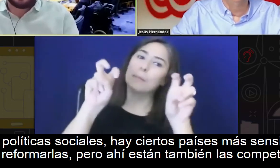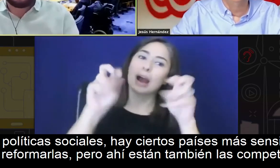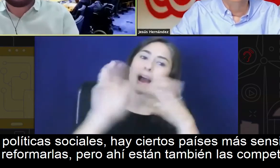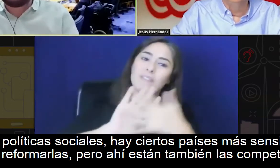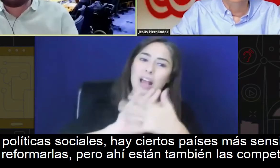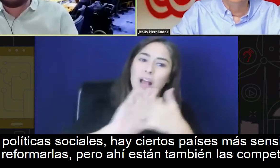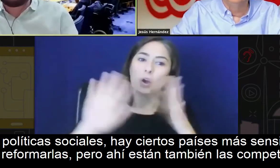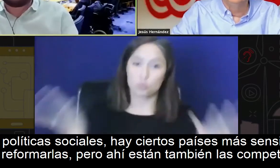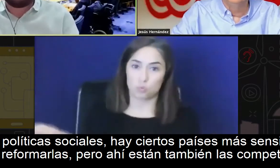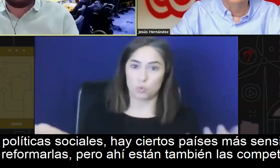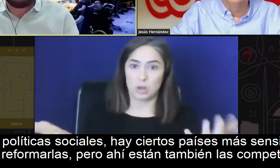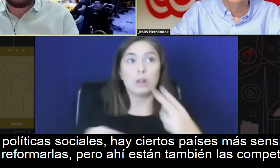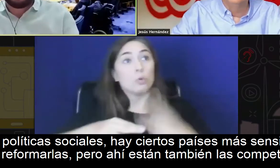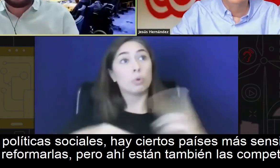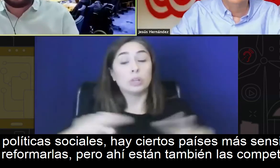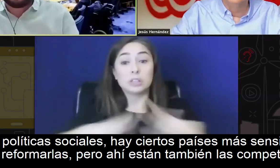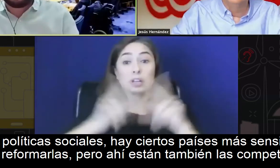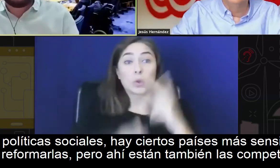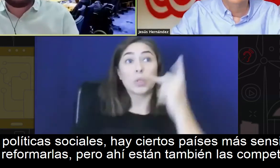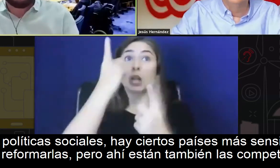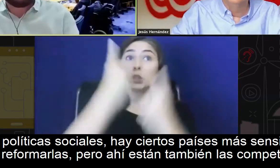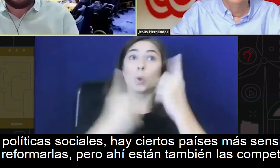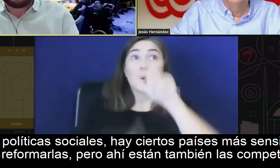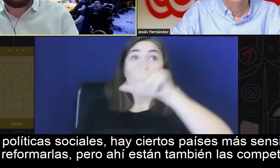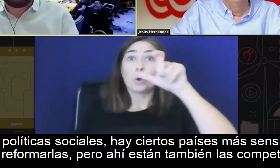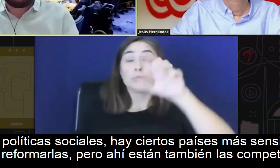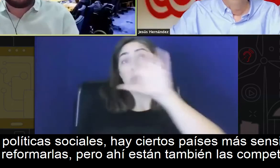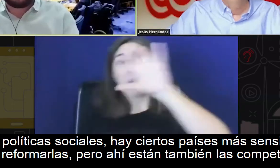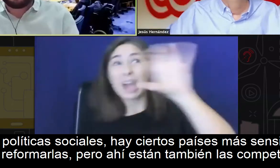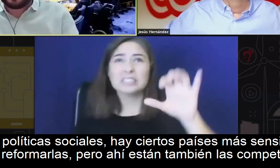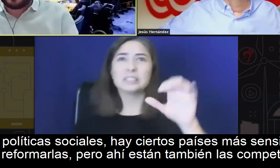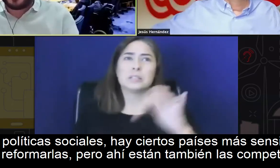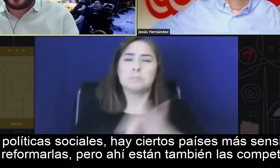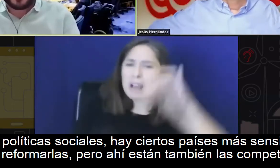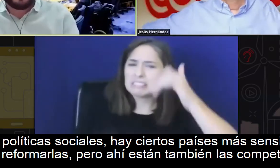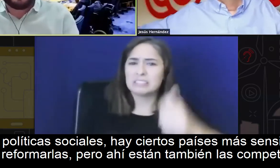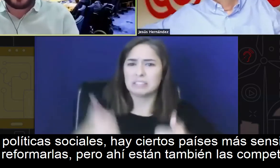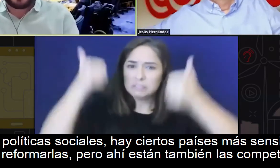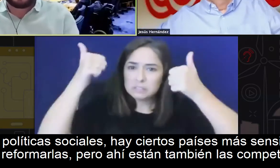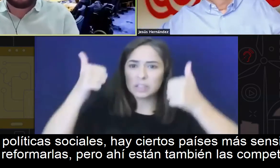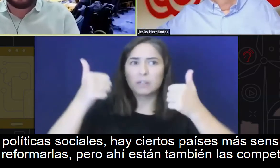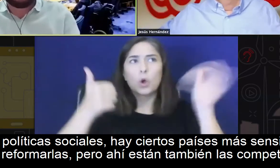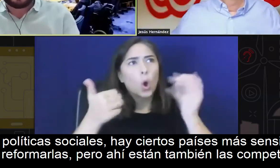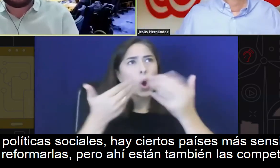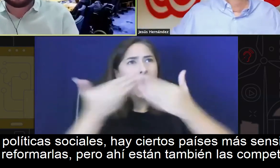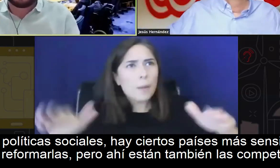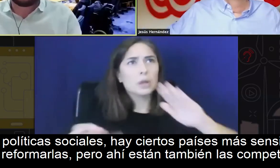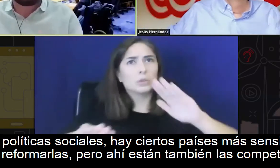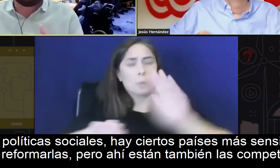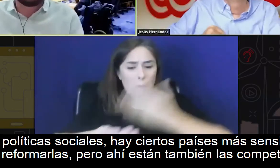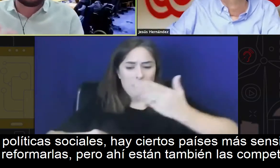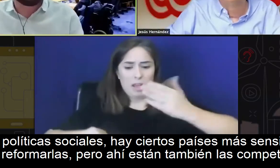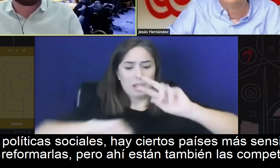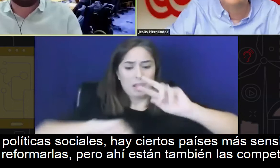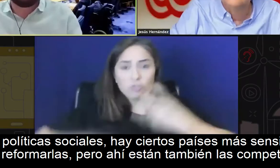políticas sociales, hay ciertos países que son más sensibles o abiertos a reformarlas, pero claro, ahí está también